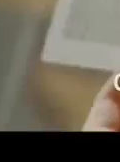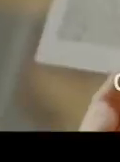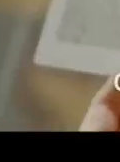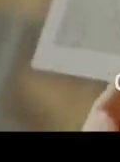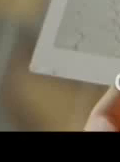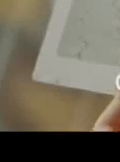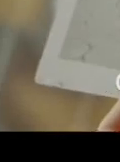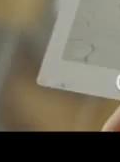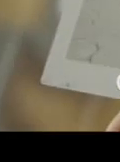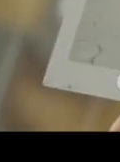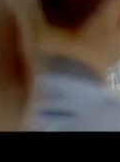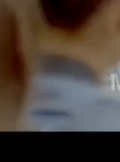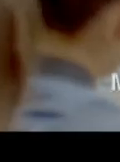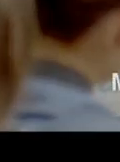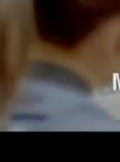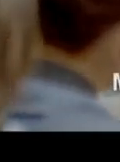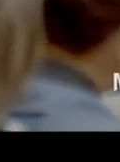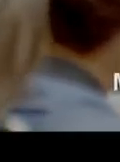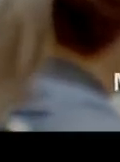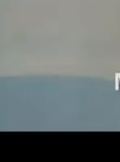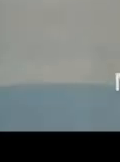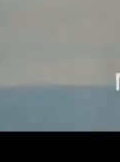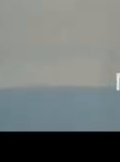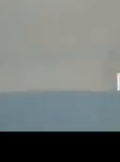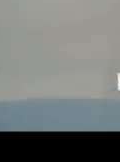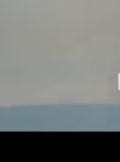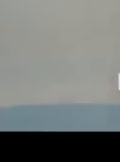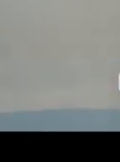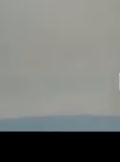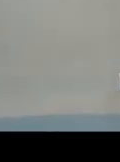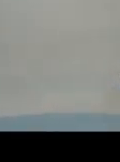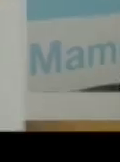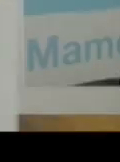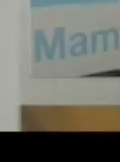esa unidad que nos llena de orgullo.